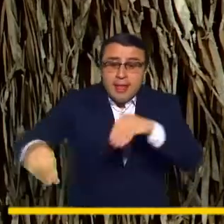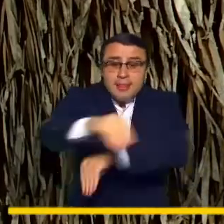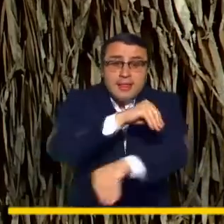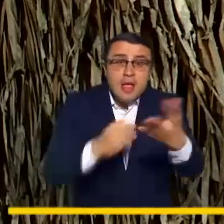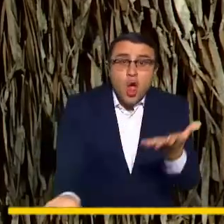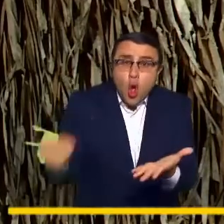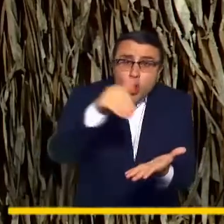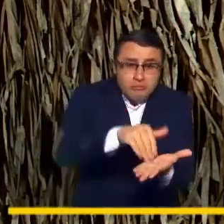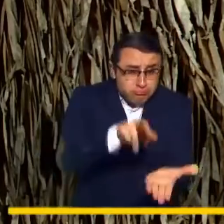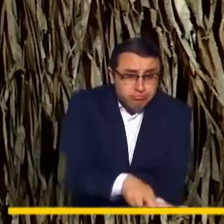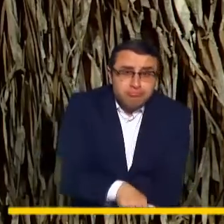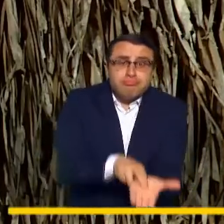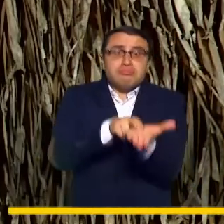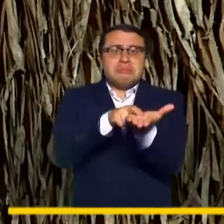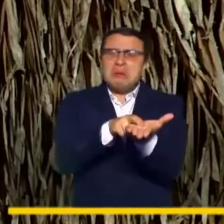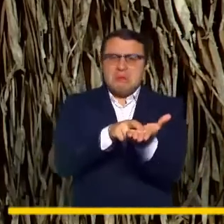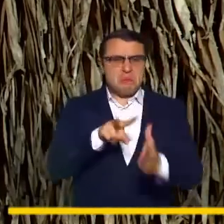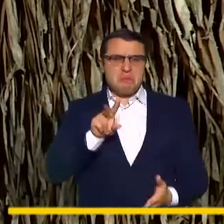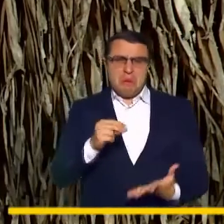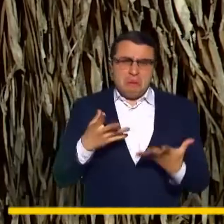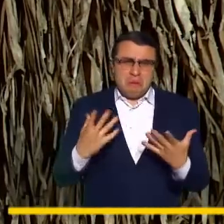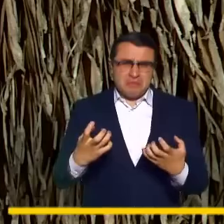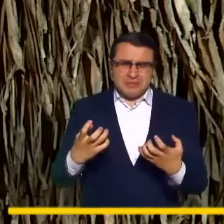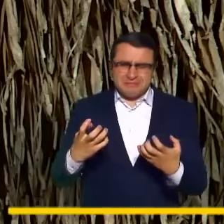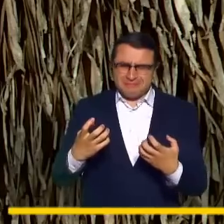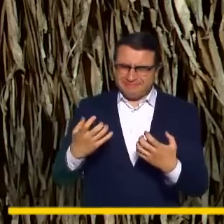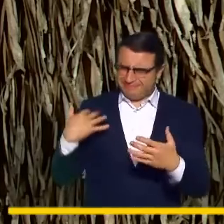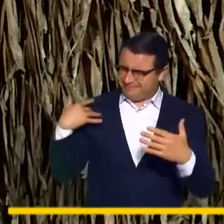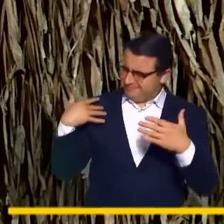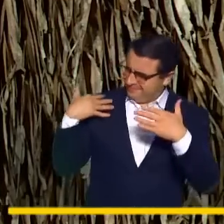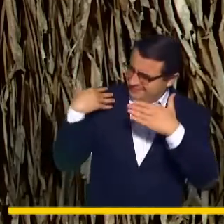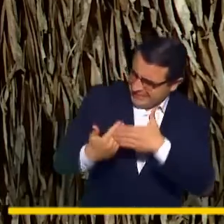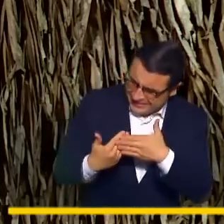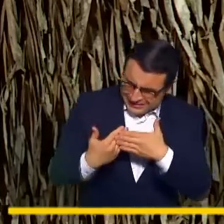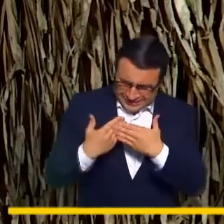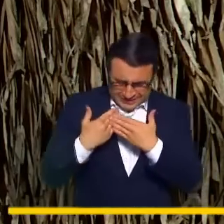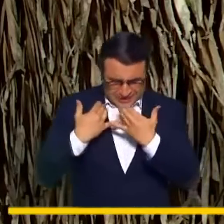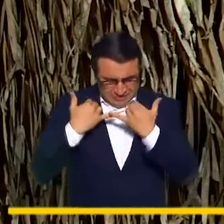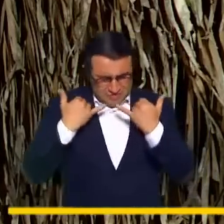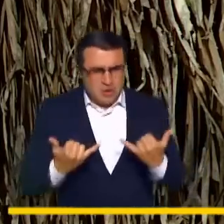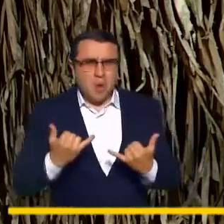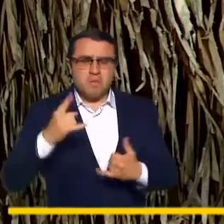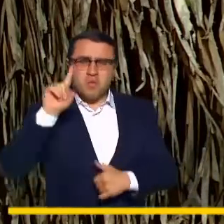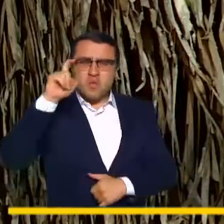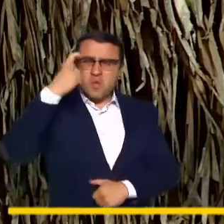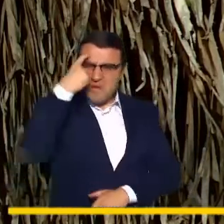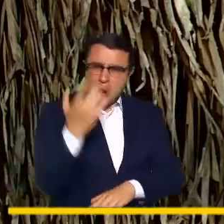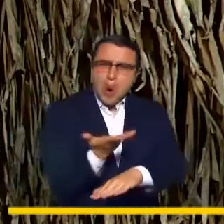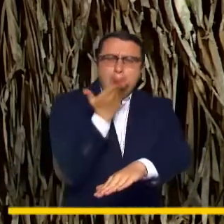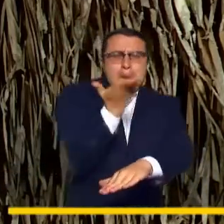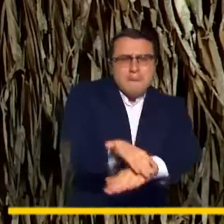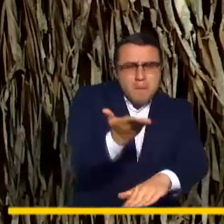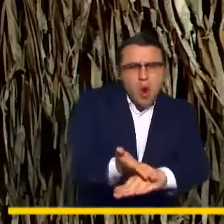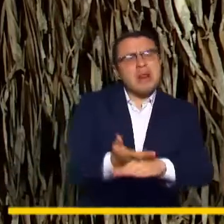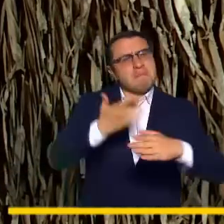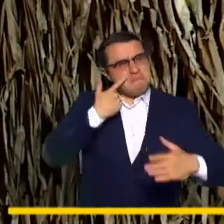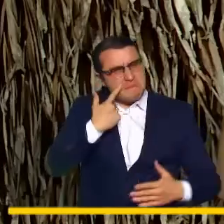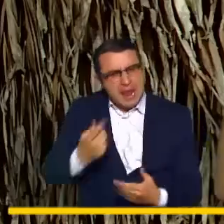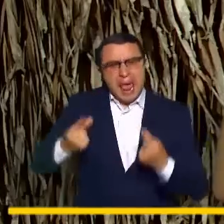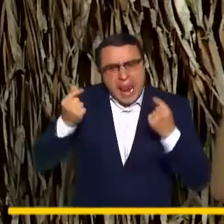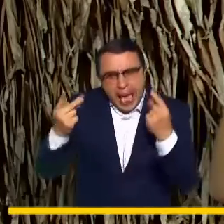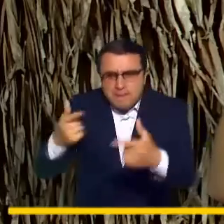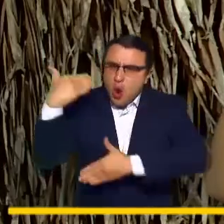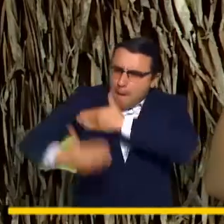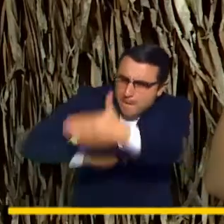víctimas? ¿Qué diferencia cuando un gobierno propone es agilizar los trámites para que